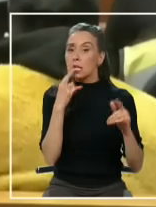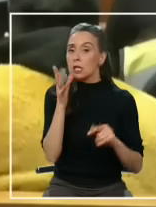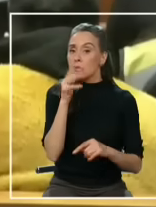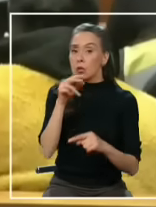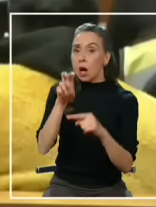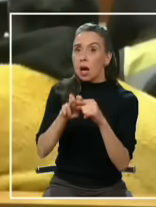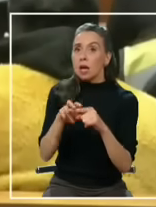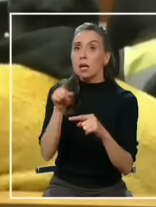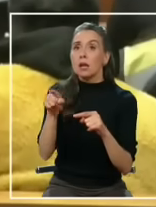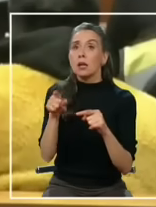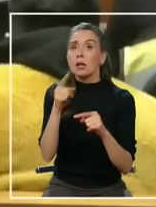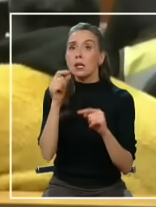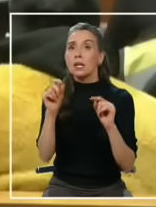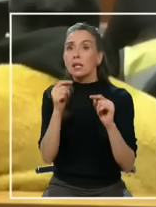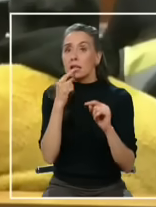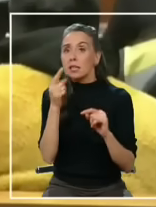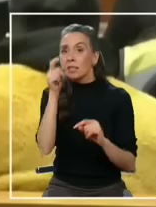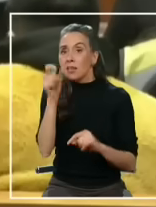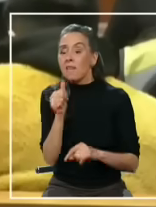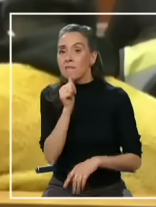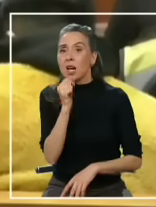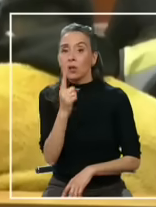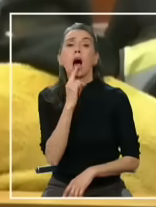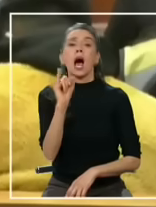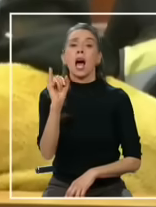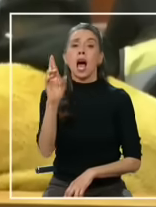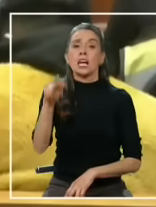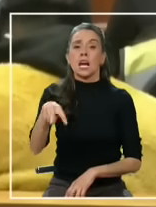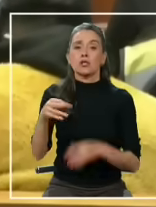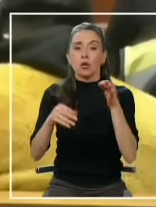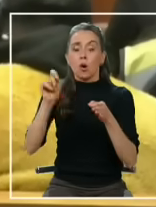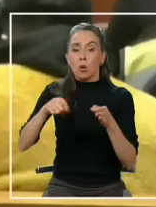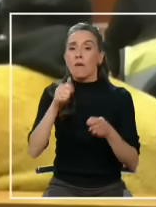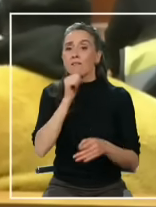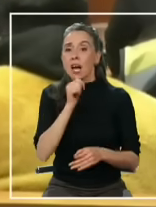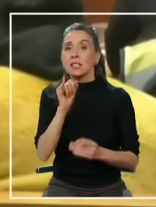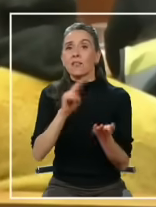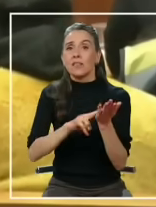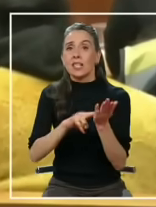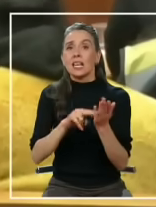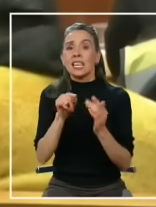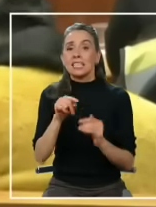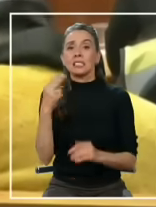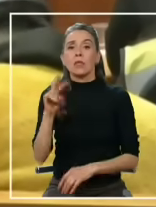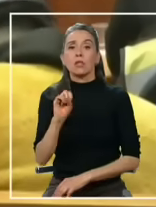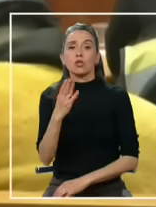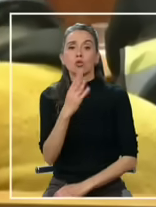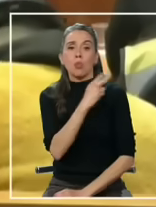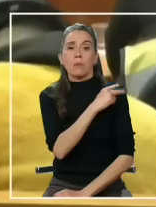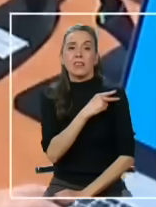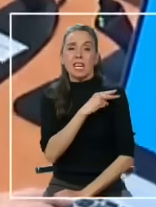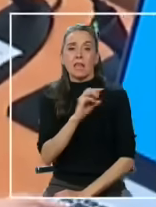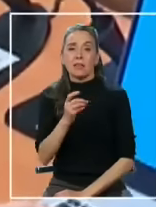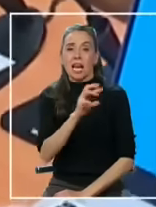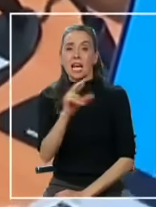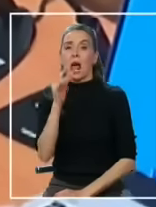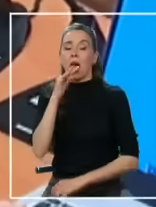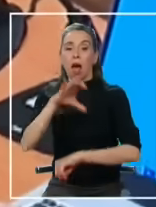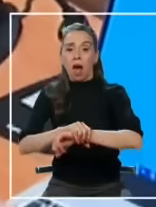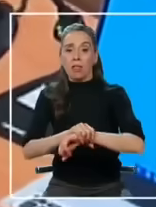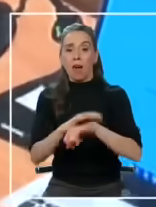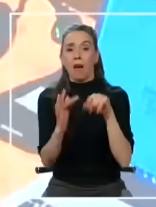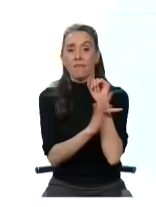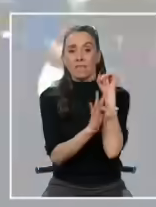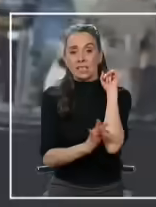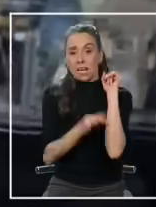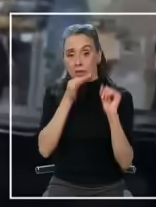el hecho 6 que omitieron ustedes, que es el del funcionario que falta. Sí, tiene toda la razón, Mejitón. Sí, verdad. Este corresponde al subteniente Guerra, quien no fue detenido. El Ministerio